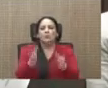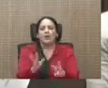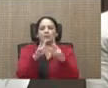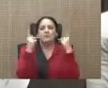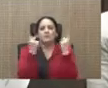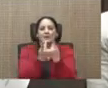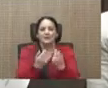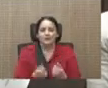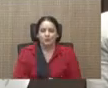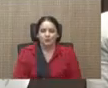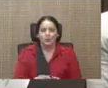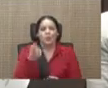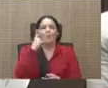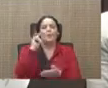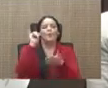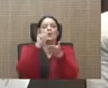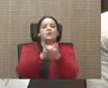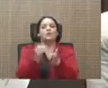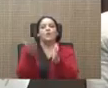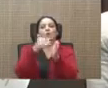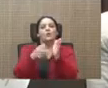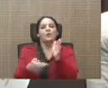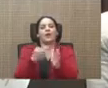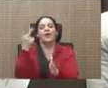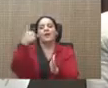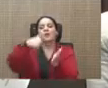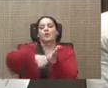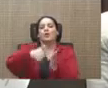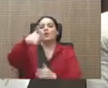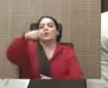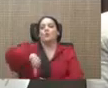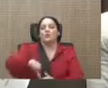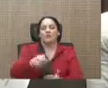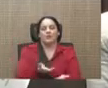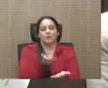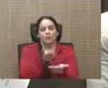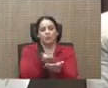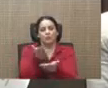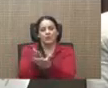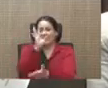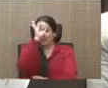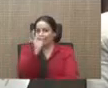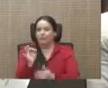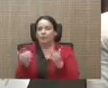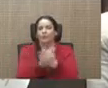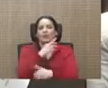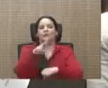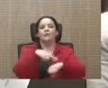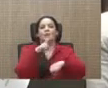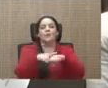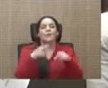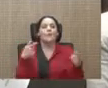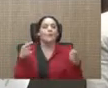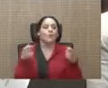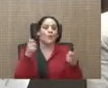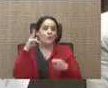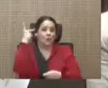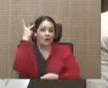partidos. Por eso, repito, votaremos en contra de estas mociones porque creemos en Nueva República que el control político y la